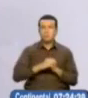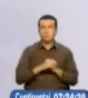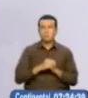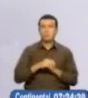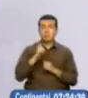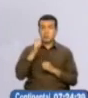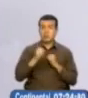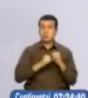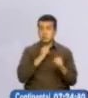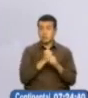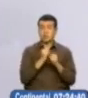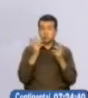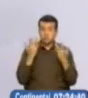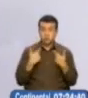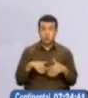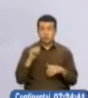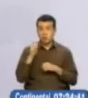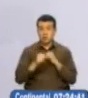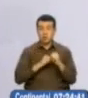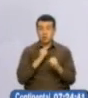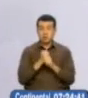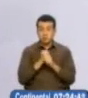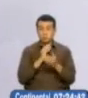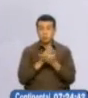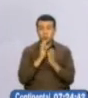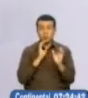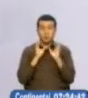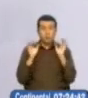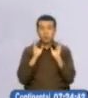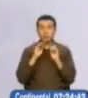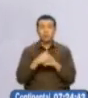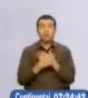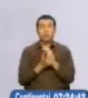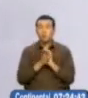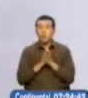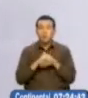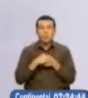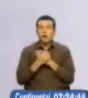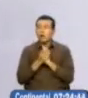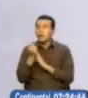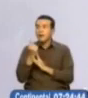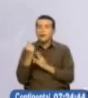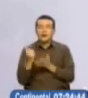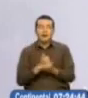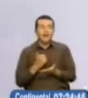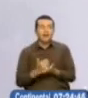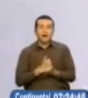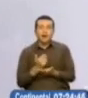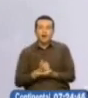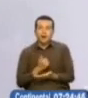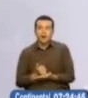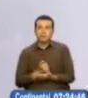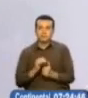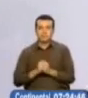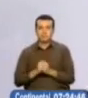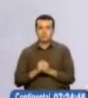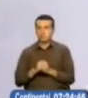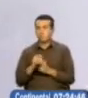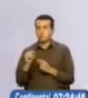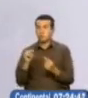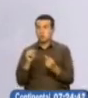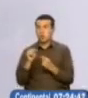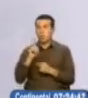una década, con medios que están lucrando de un entretenimiento perverso. Quizá hay violencias que no se notan,